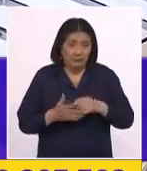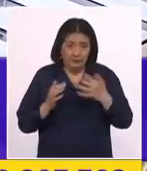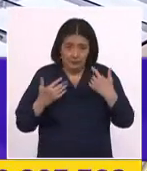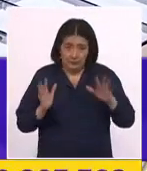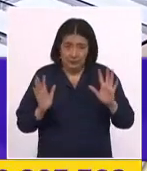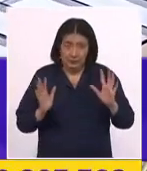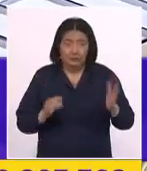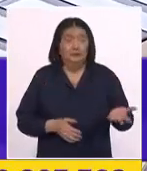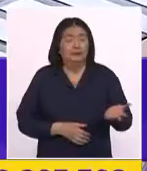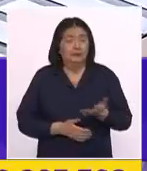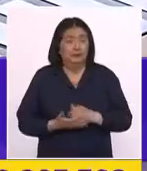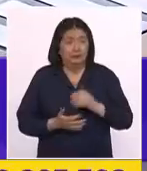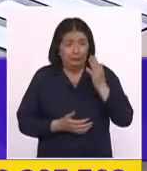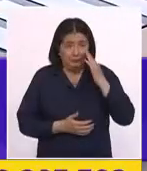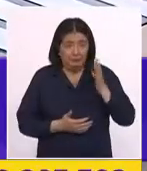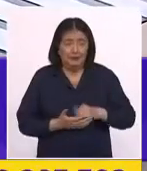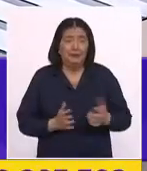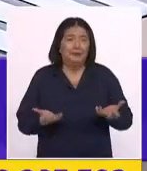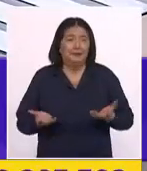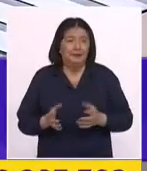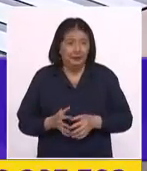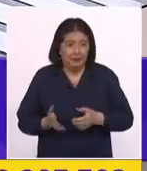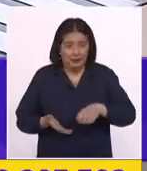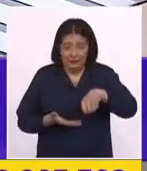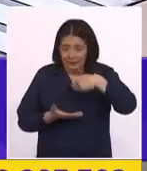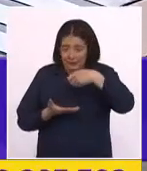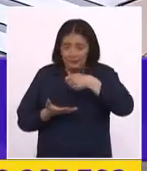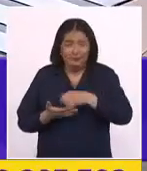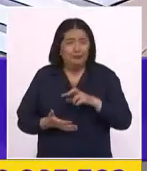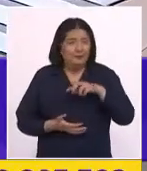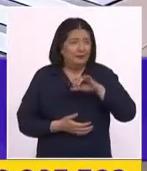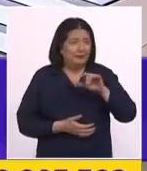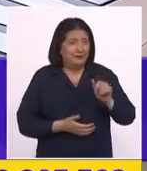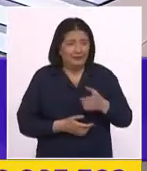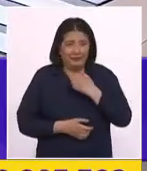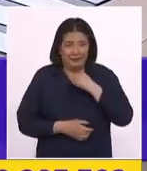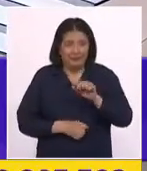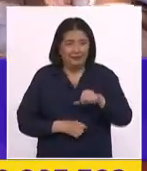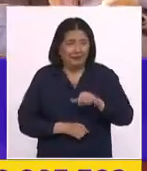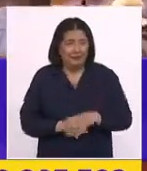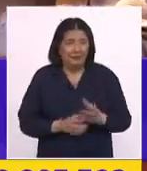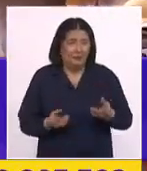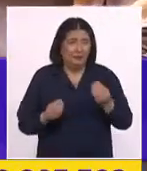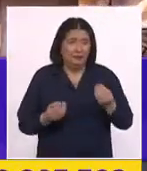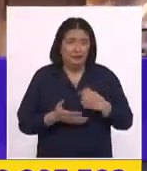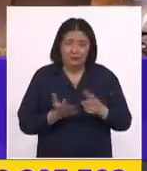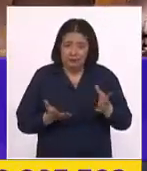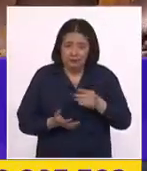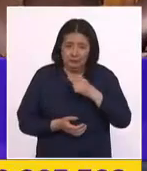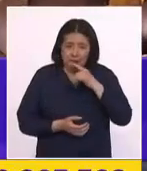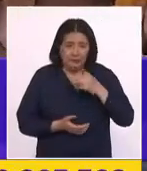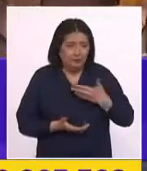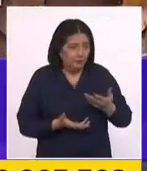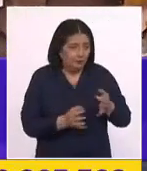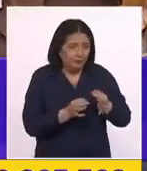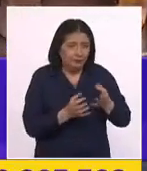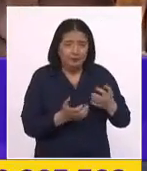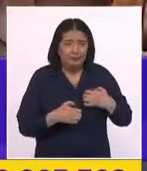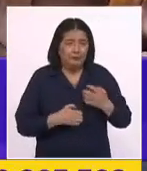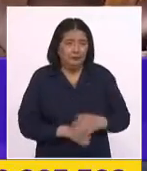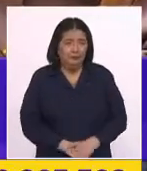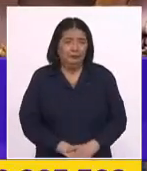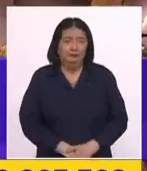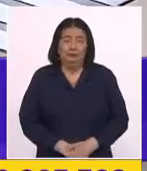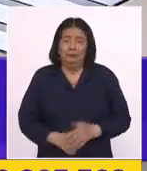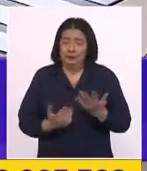te recibió mamá con tu pachamanca, que es tu comida preferida, ¿no? ¿Cómo fue ese recibimiento, señora? Por favor, la emoción.